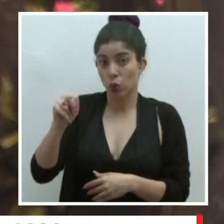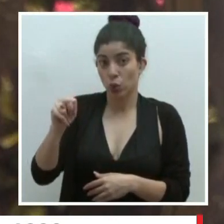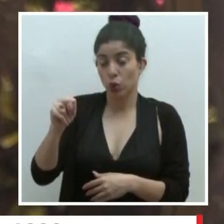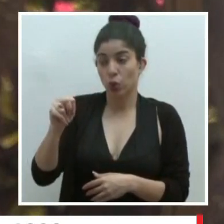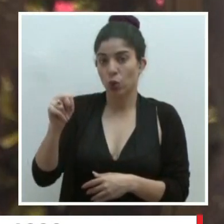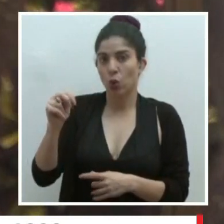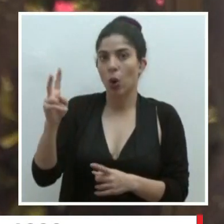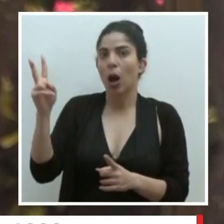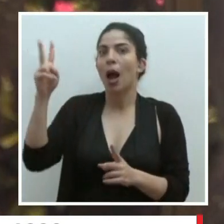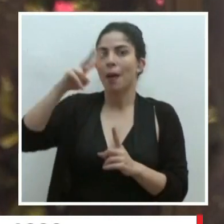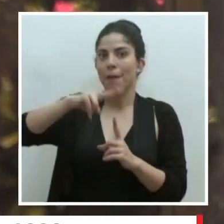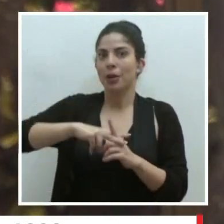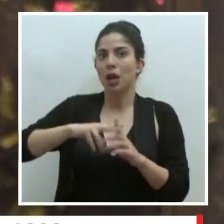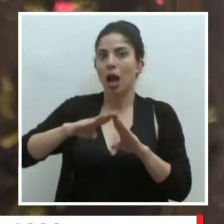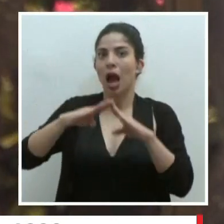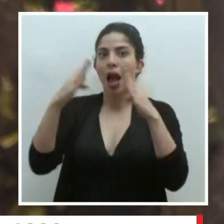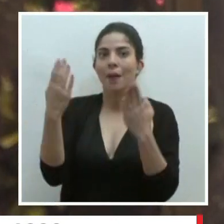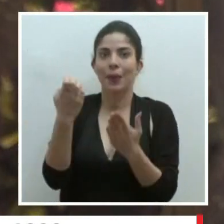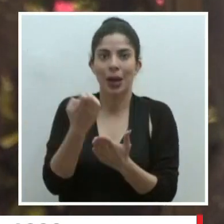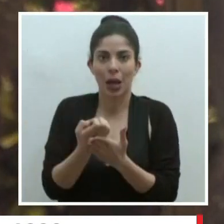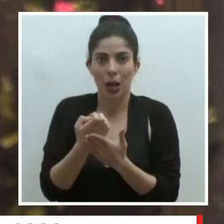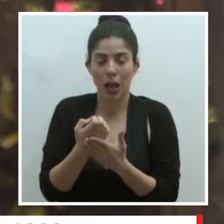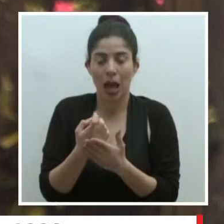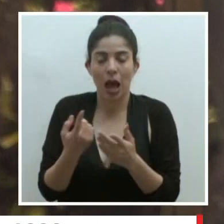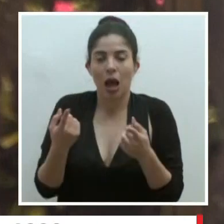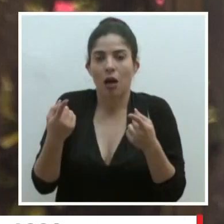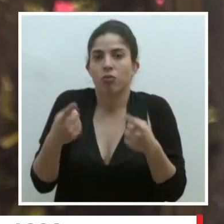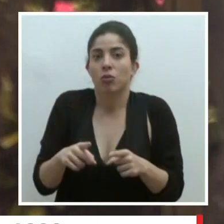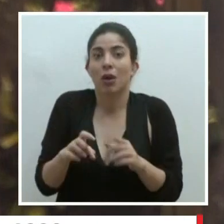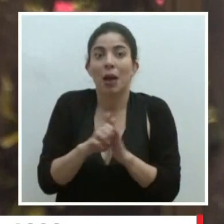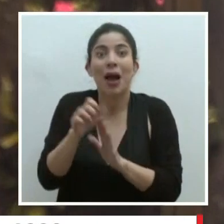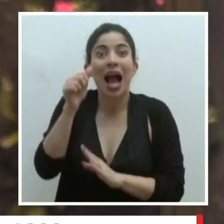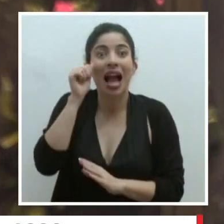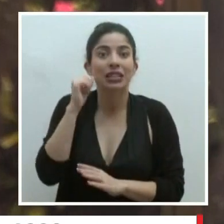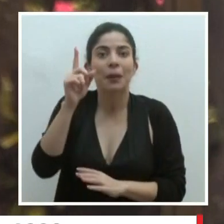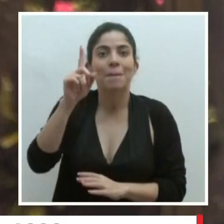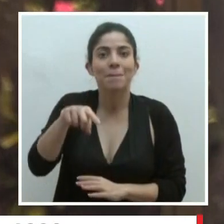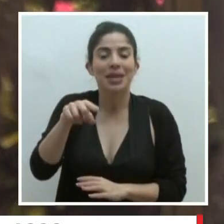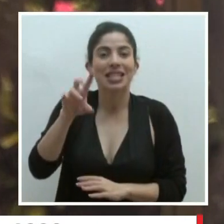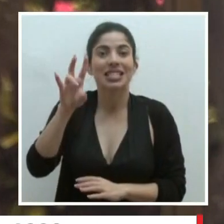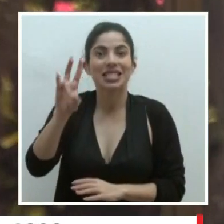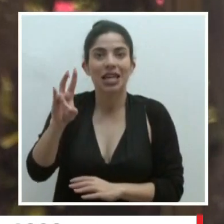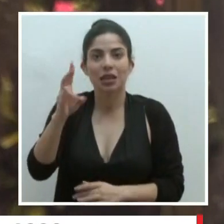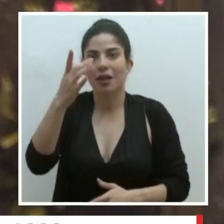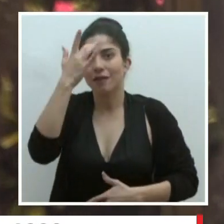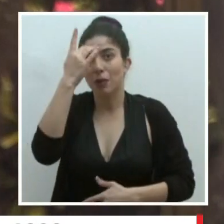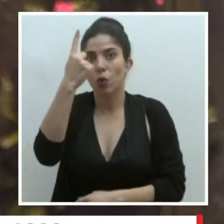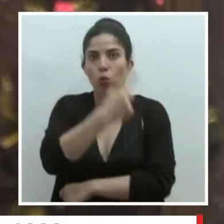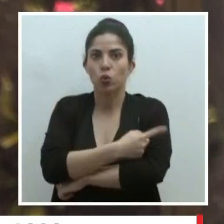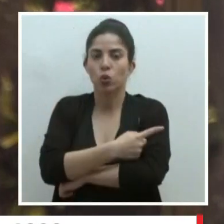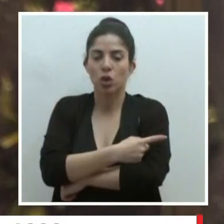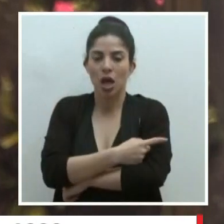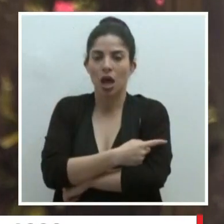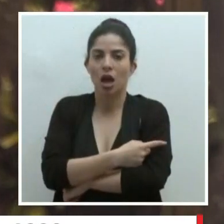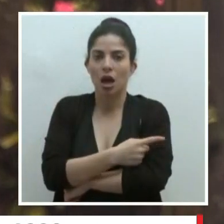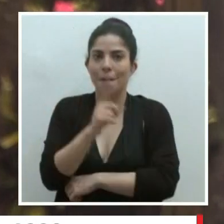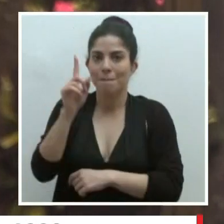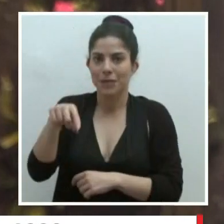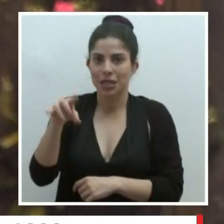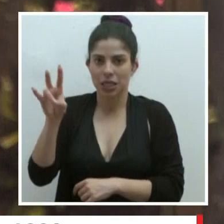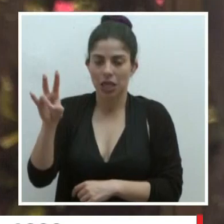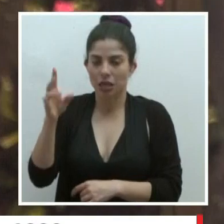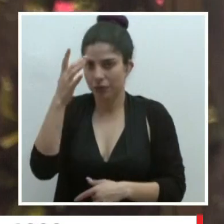aplicaron la reapertura económica, lo que provocó que, por ejemplo, ayer ya tengan 1.007 casos en un solo día. ¿Qué tiene que ocurrir en